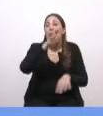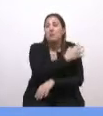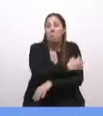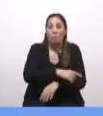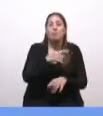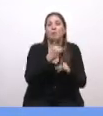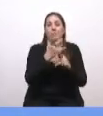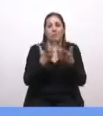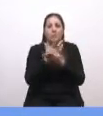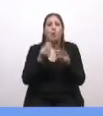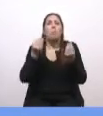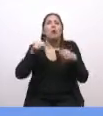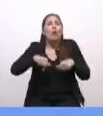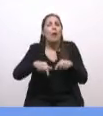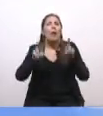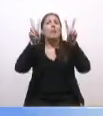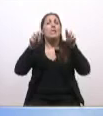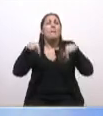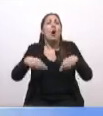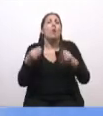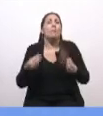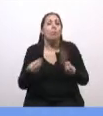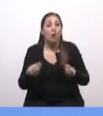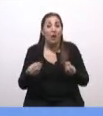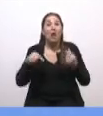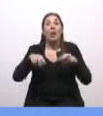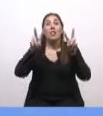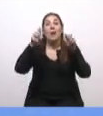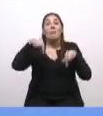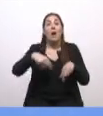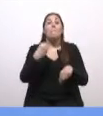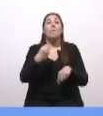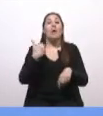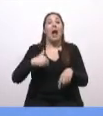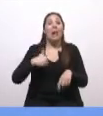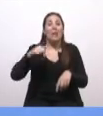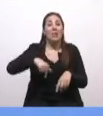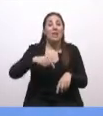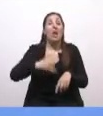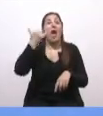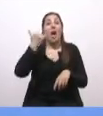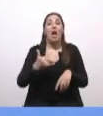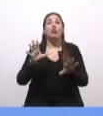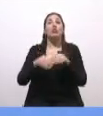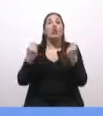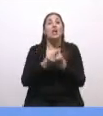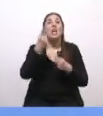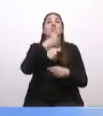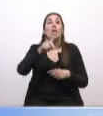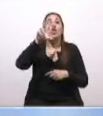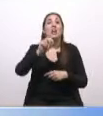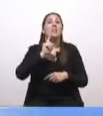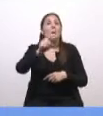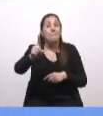porque estamos tratando este tema hoy estamos tratando este tema hoy porque en argentina se generan 130 mil toneladas